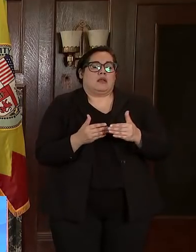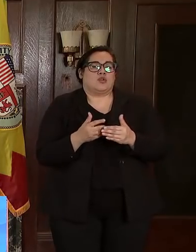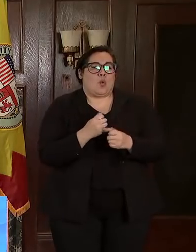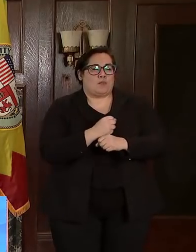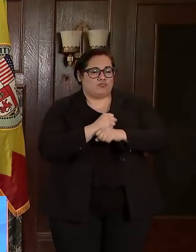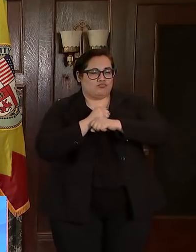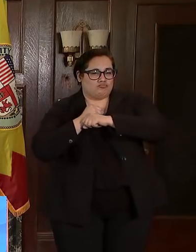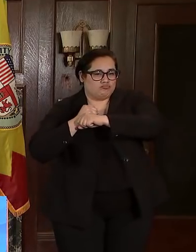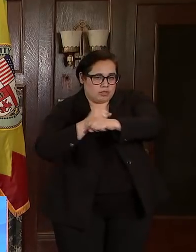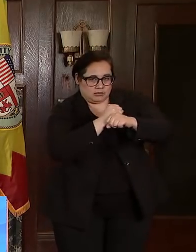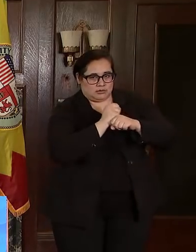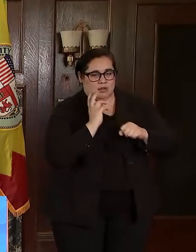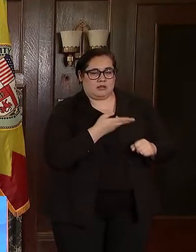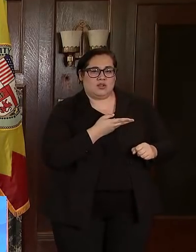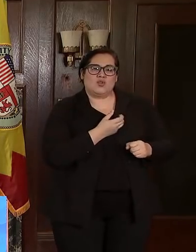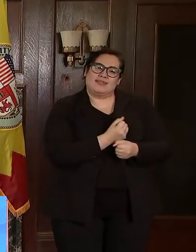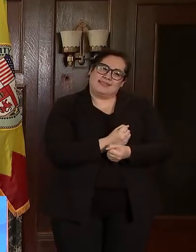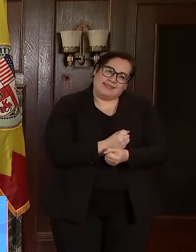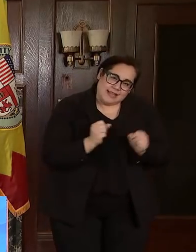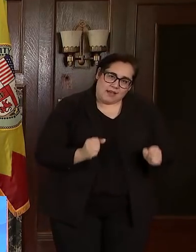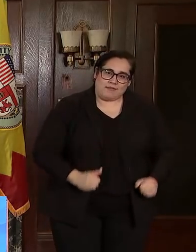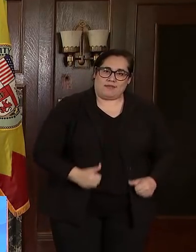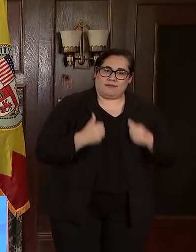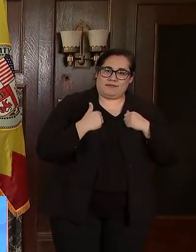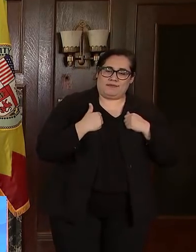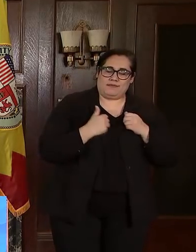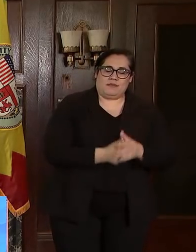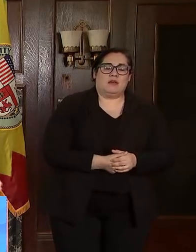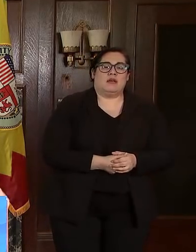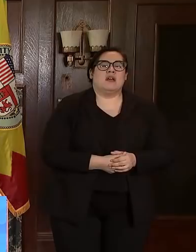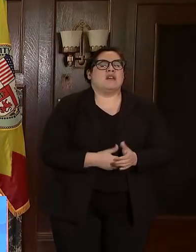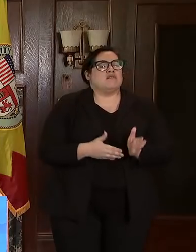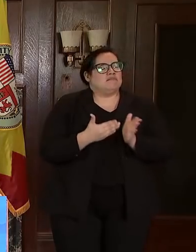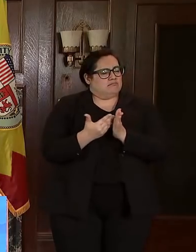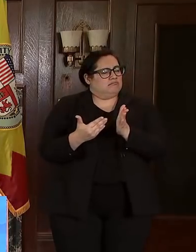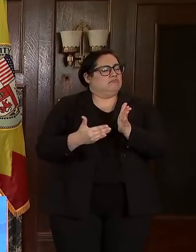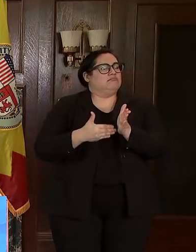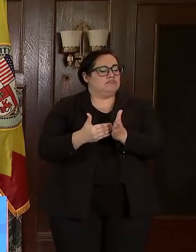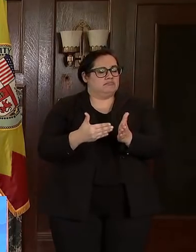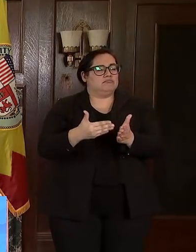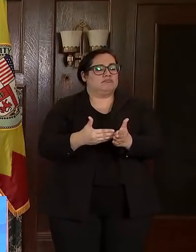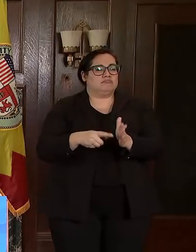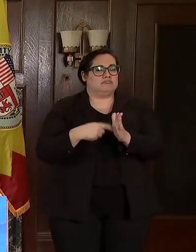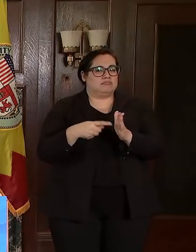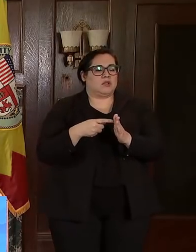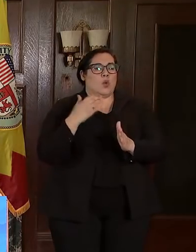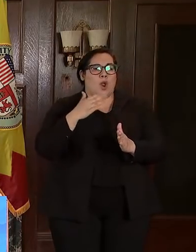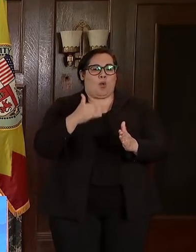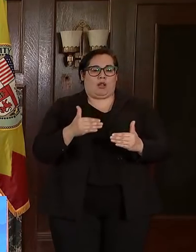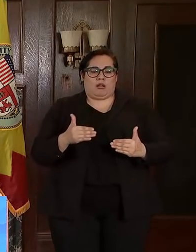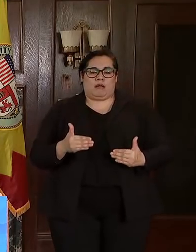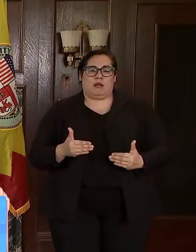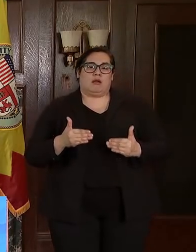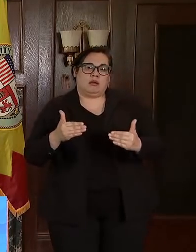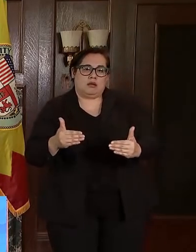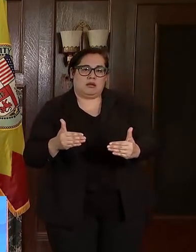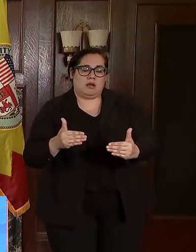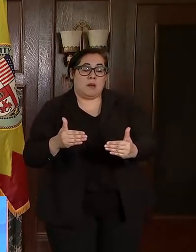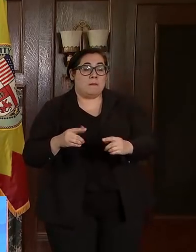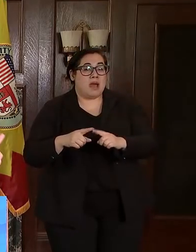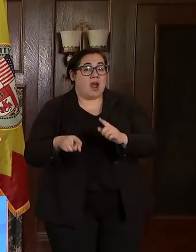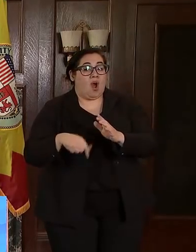protegernos, para salvar las vidas. De vez en cuando avanzaremos, otras veces